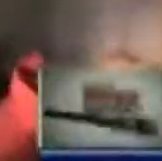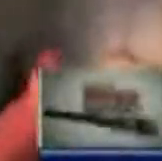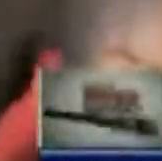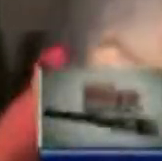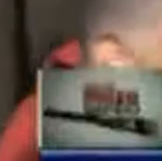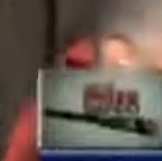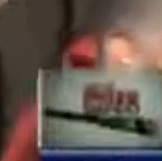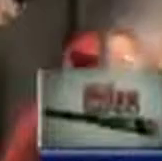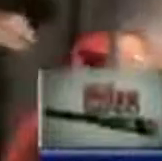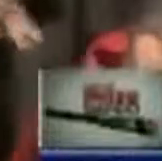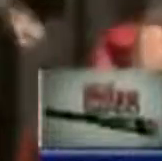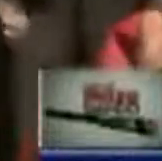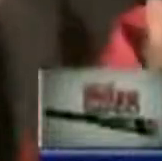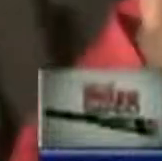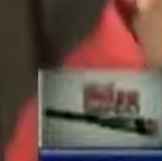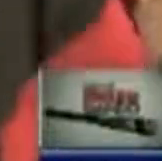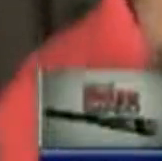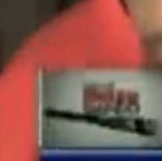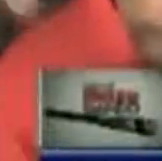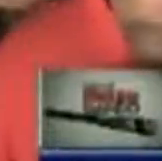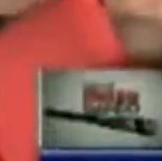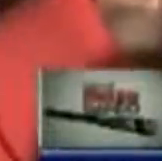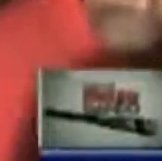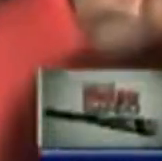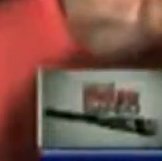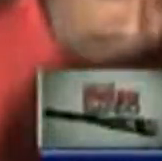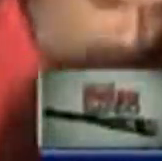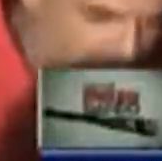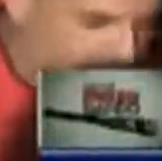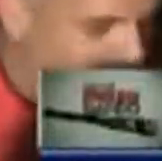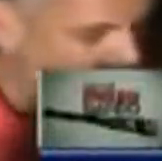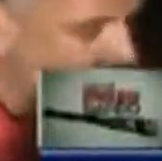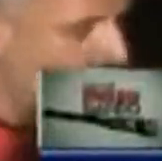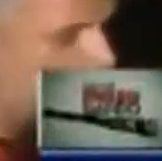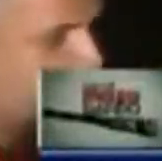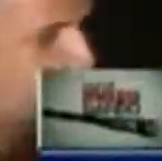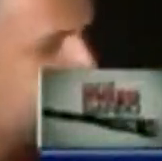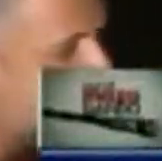la Marina tiene el barco y la morrón